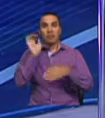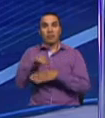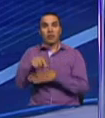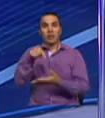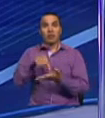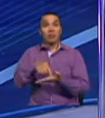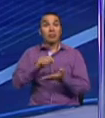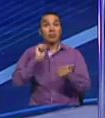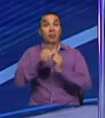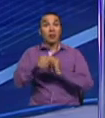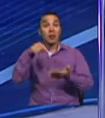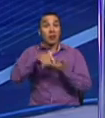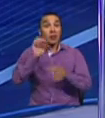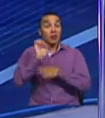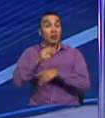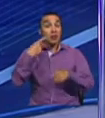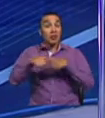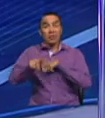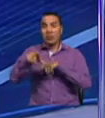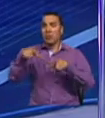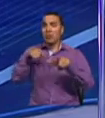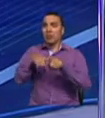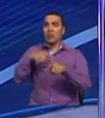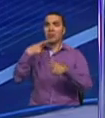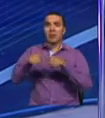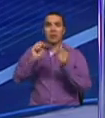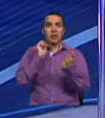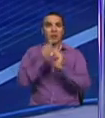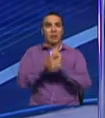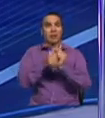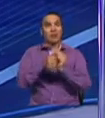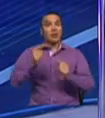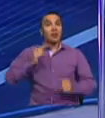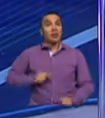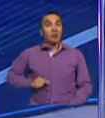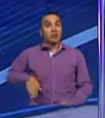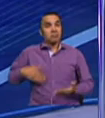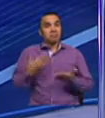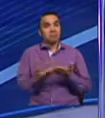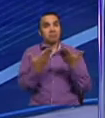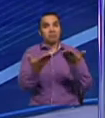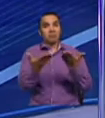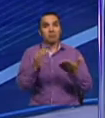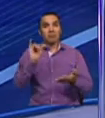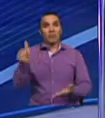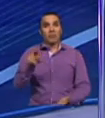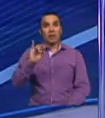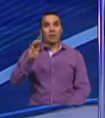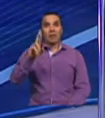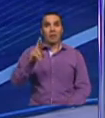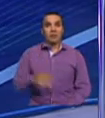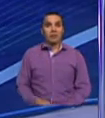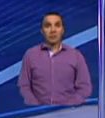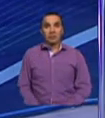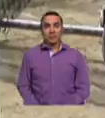recorrido local por diferentes puntos diferentes deportes y detalles que nos trae a continuación javier salazar